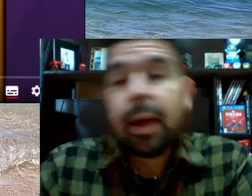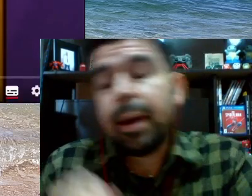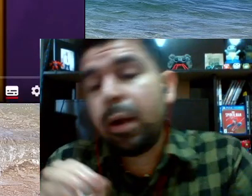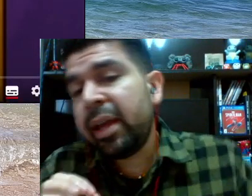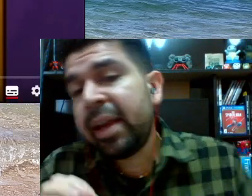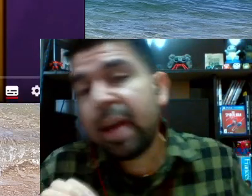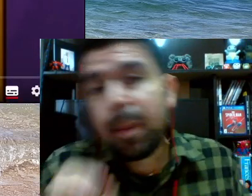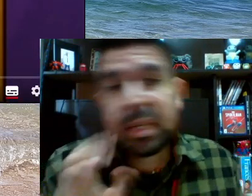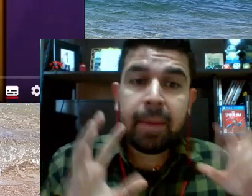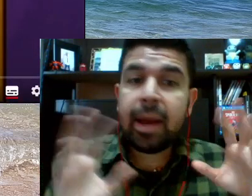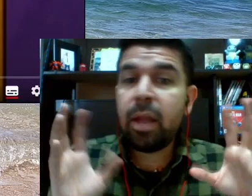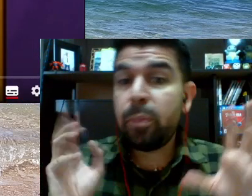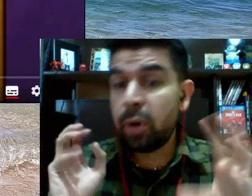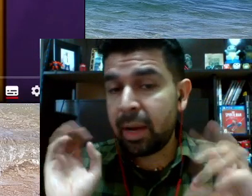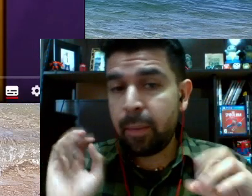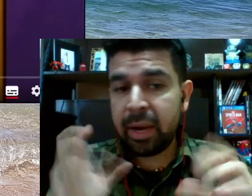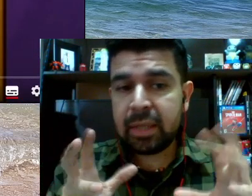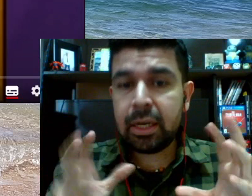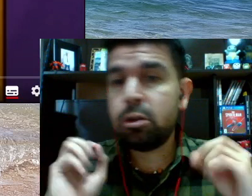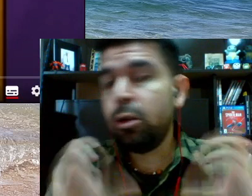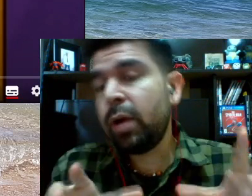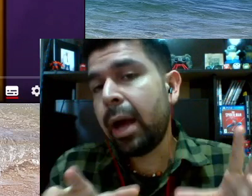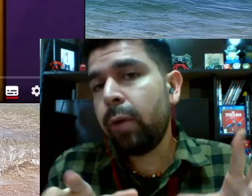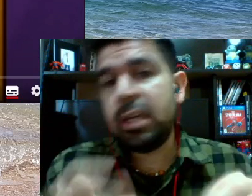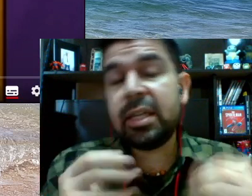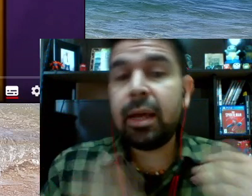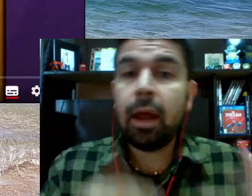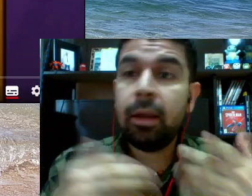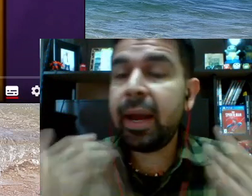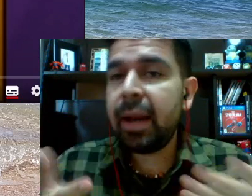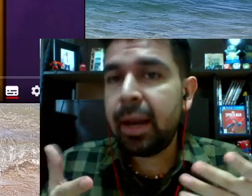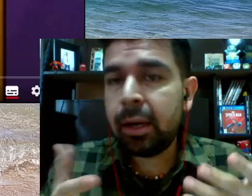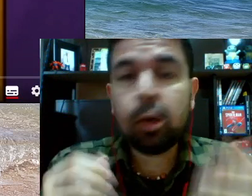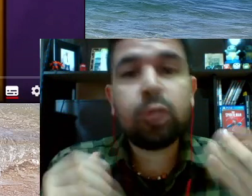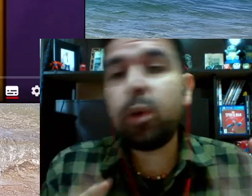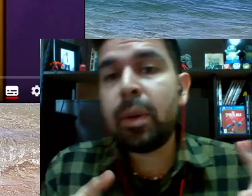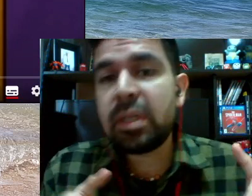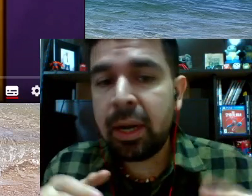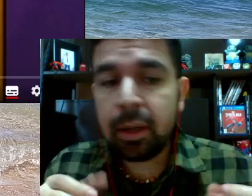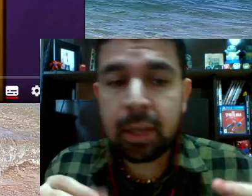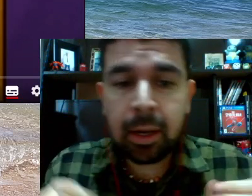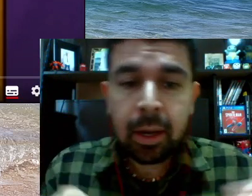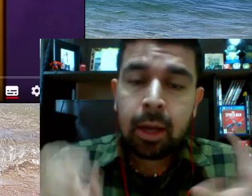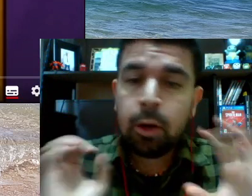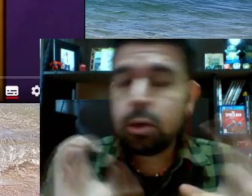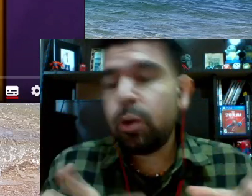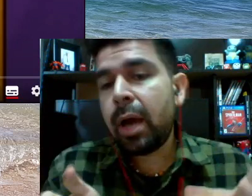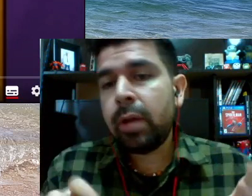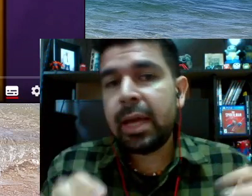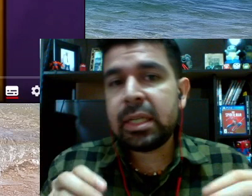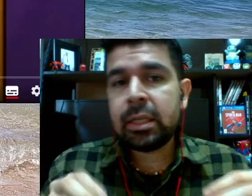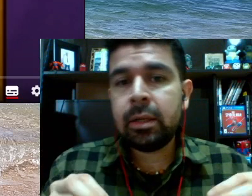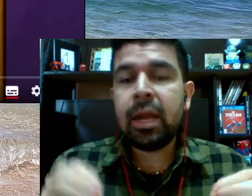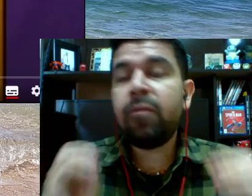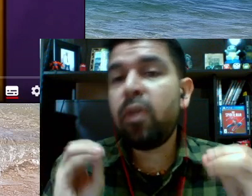recuerden que cada vez que vean el programa que aparece los lookout si es que ven los programas también en la tele los locales